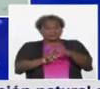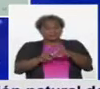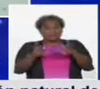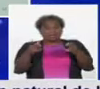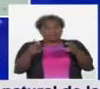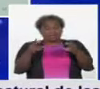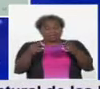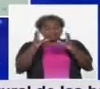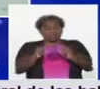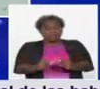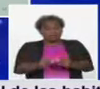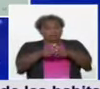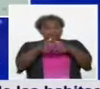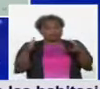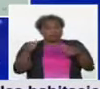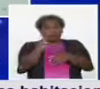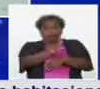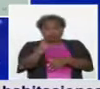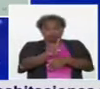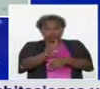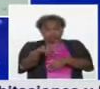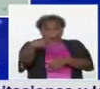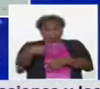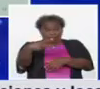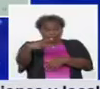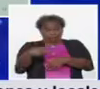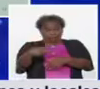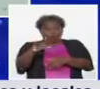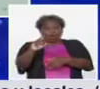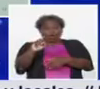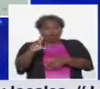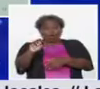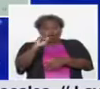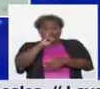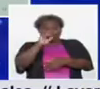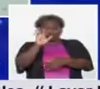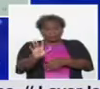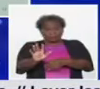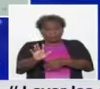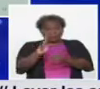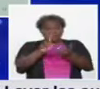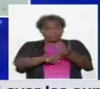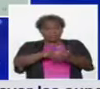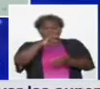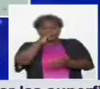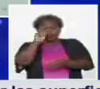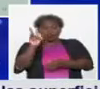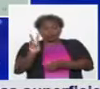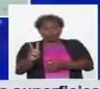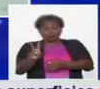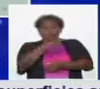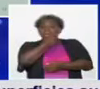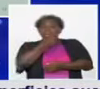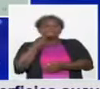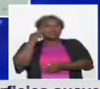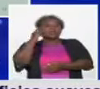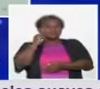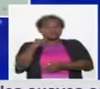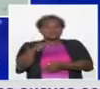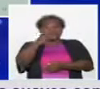ayer, 11 en cada uno. Colón con 5, Pedro Betancur con 2 y Martí Los Jarabos con 1 cada